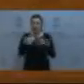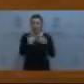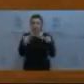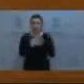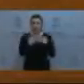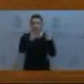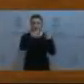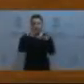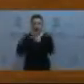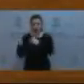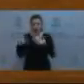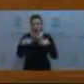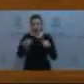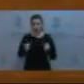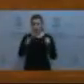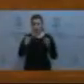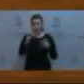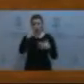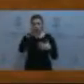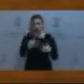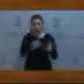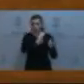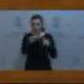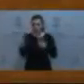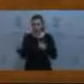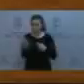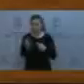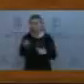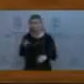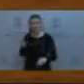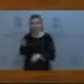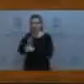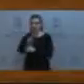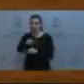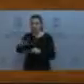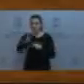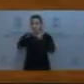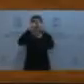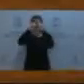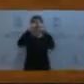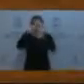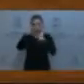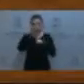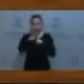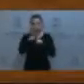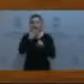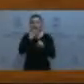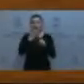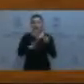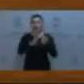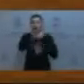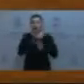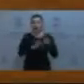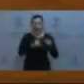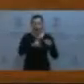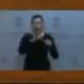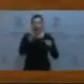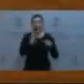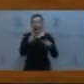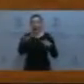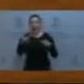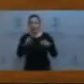sanitarias, cuando lo que realmente necesitamos son inversiones en los hospitales cabeceras de comarca, como Cangas del Narcea, Jarrio y